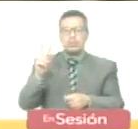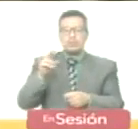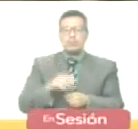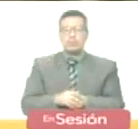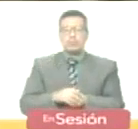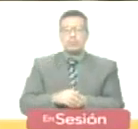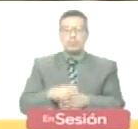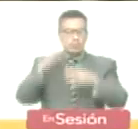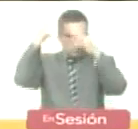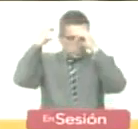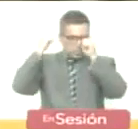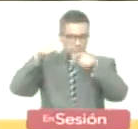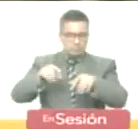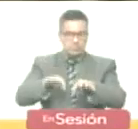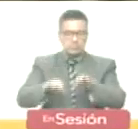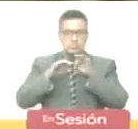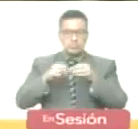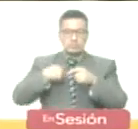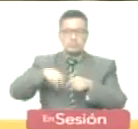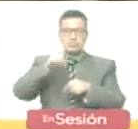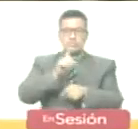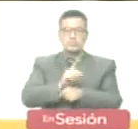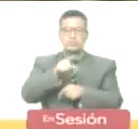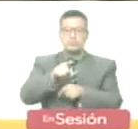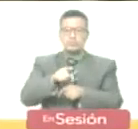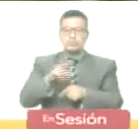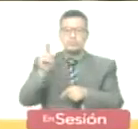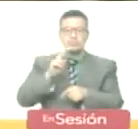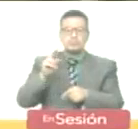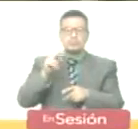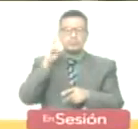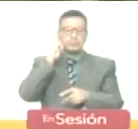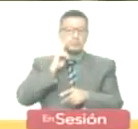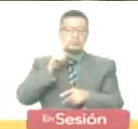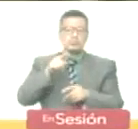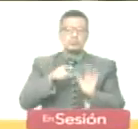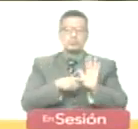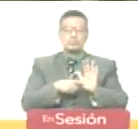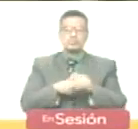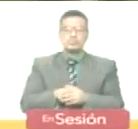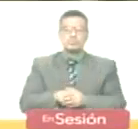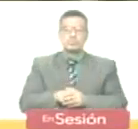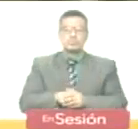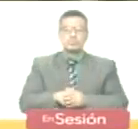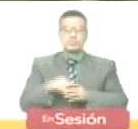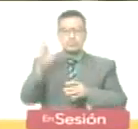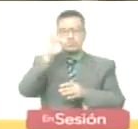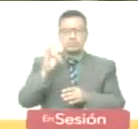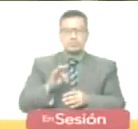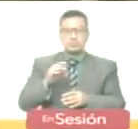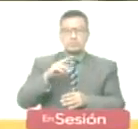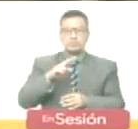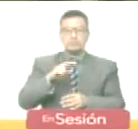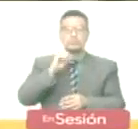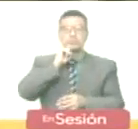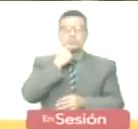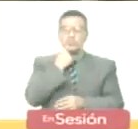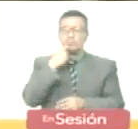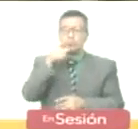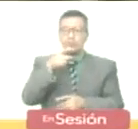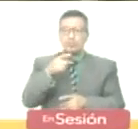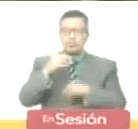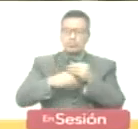como embajador extraordinario y plenipotenciario de la República Bolivariana de Venezuela ante la Federación de Rusia, de conformidad